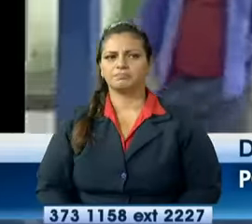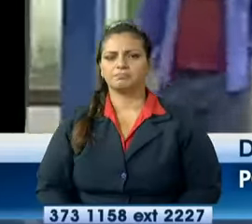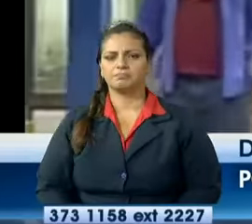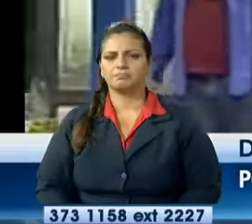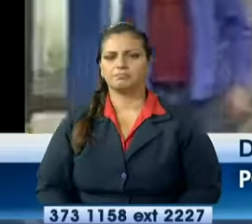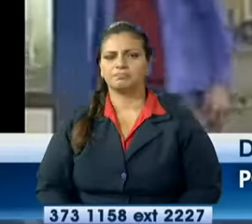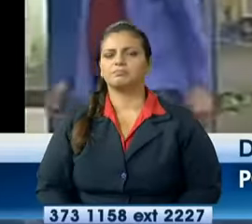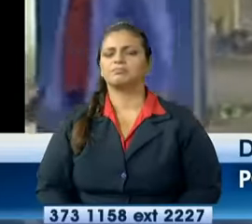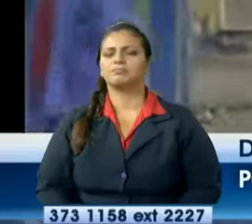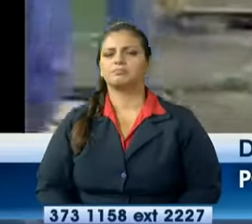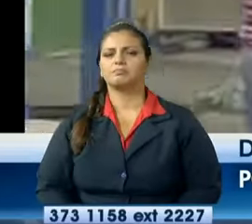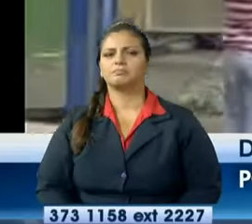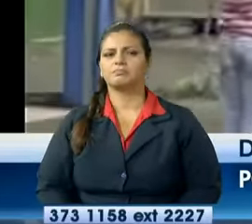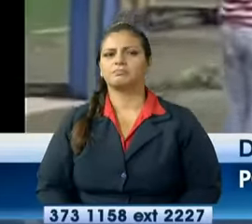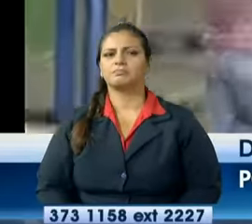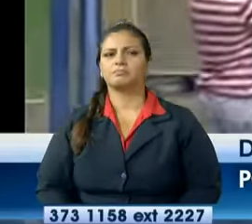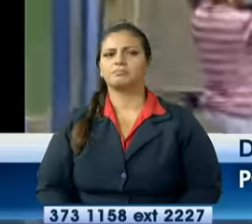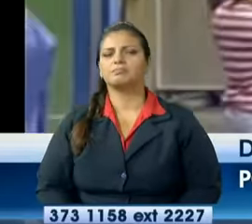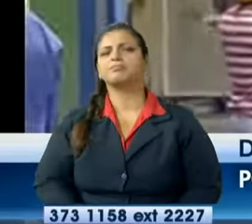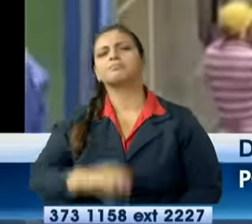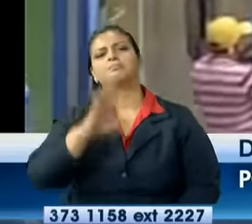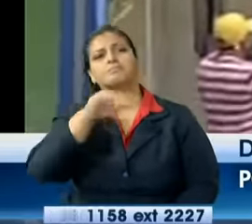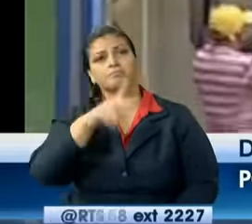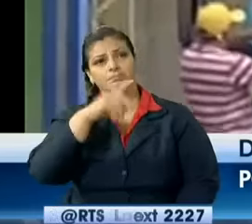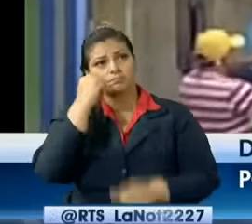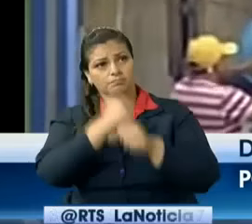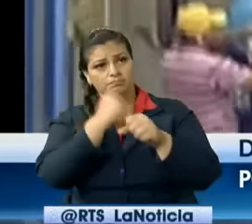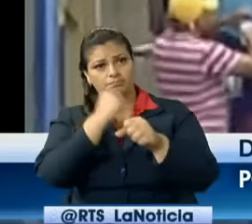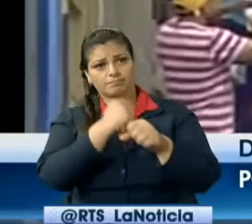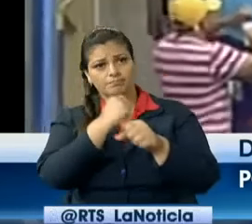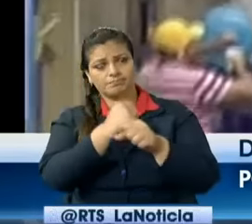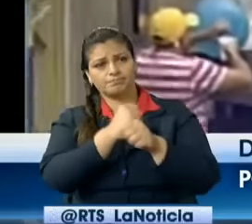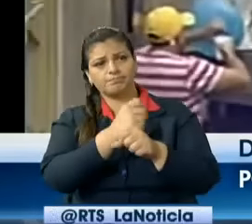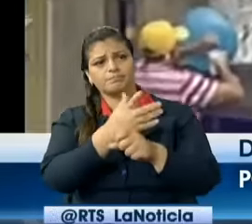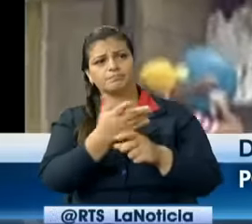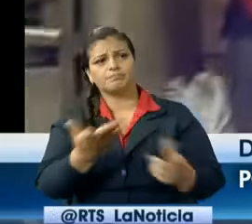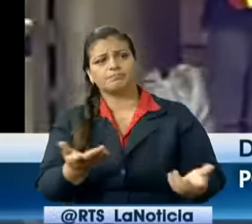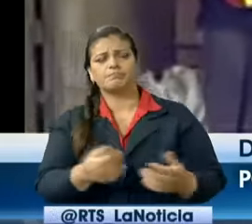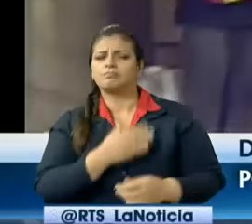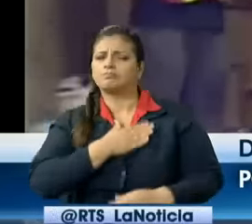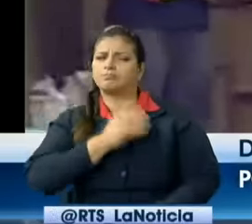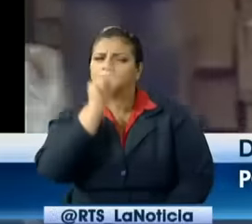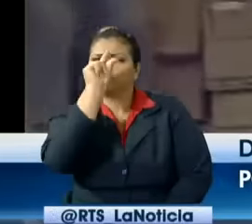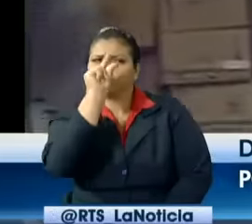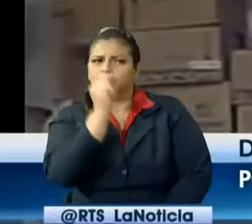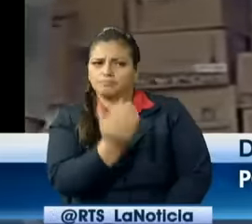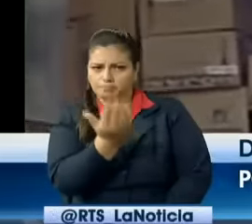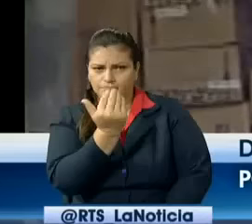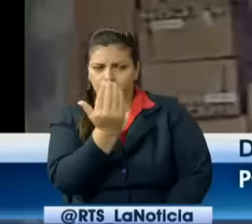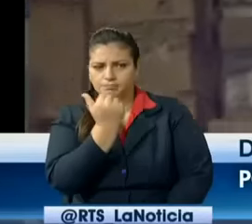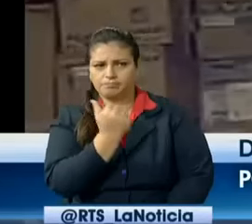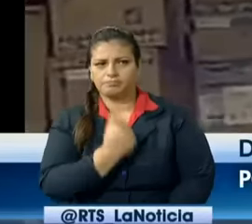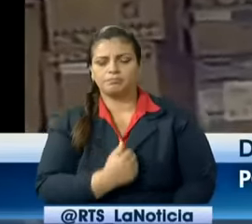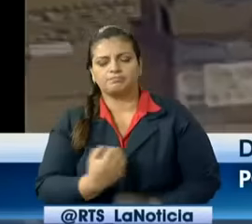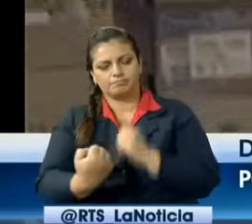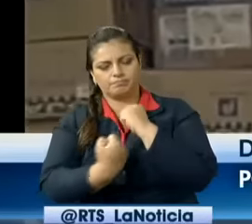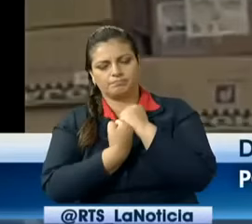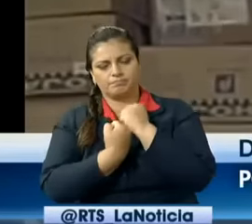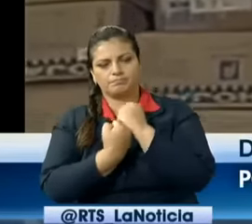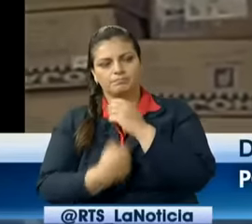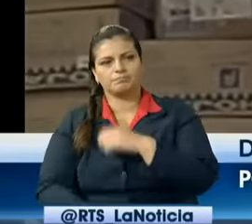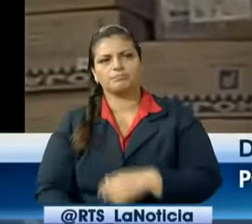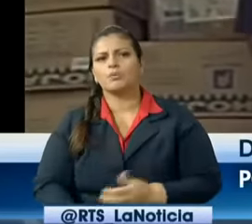de sus negocios. Por acá vemos también los muchachos trabajando también. Mi estimado compañero, un ratito, por favor, apóyenos por aquí, colaborando con el